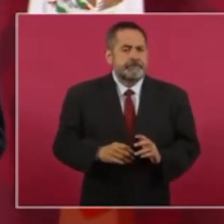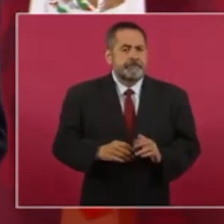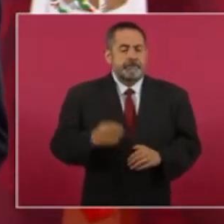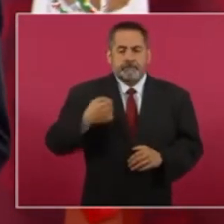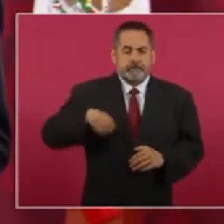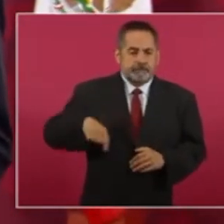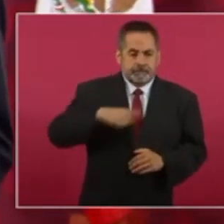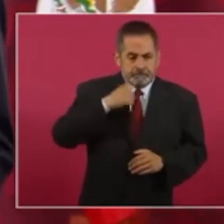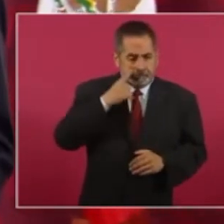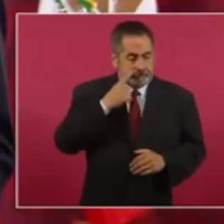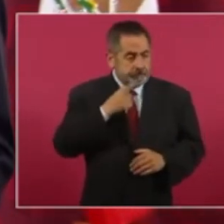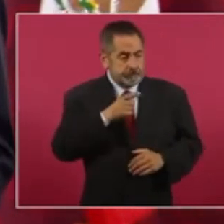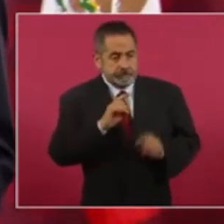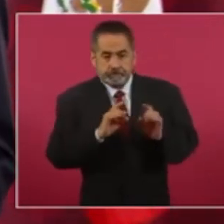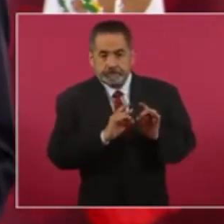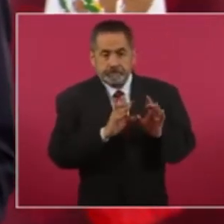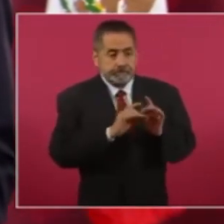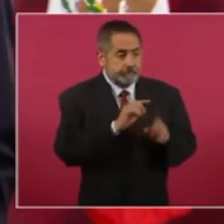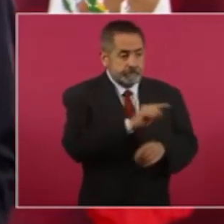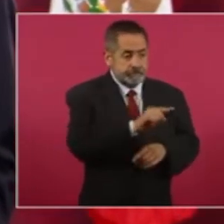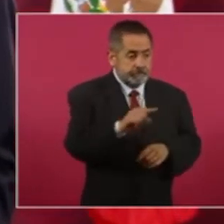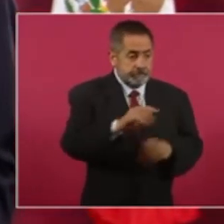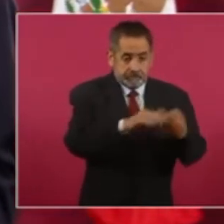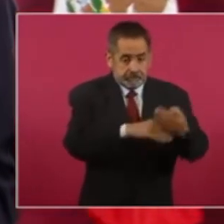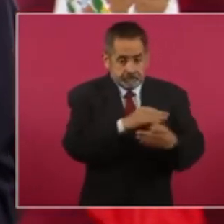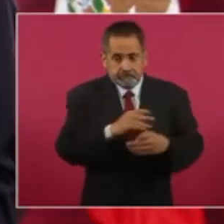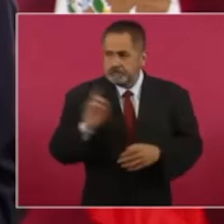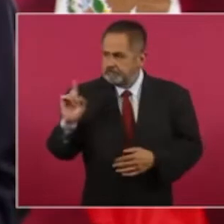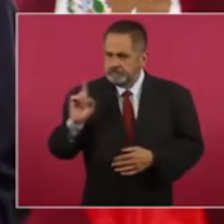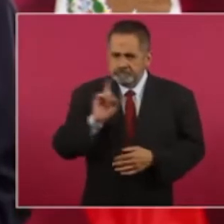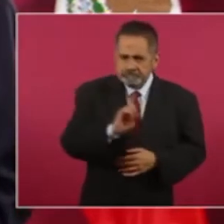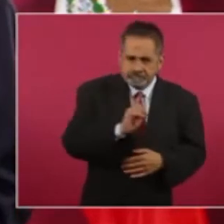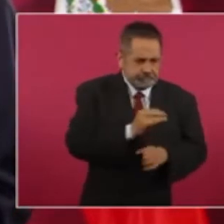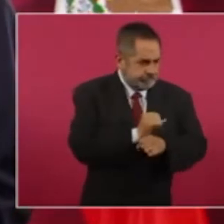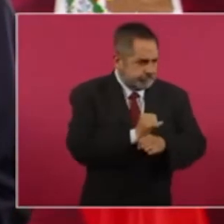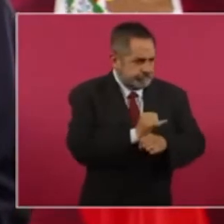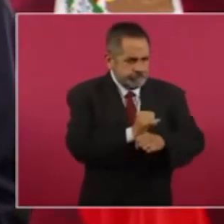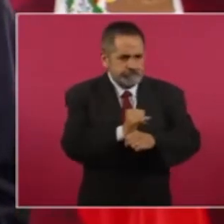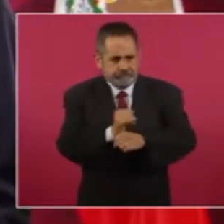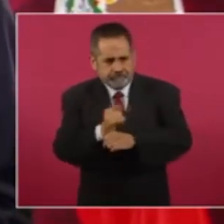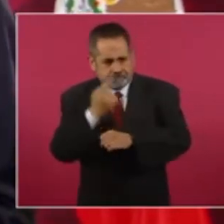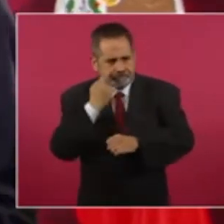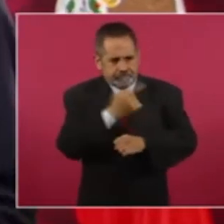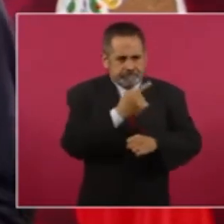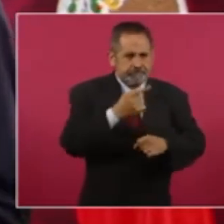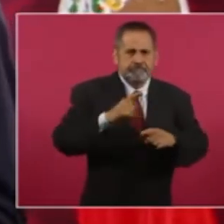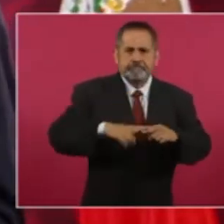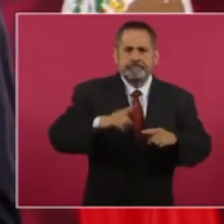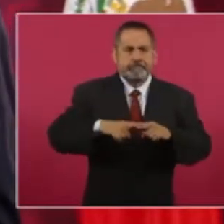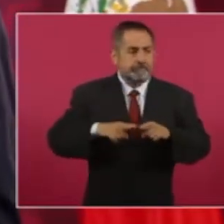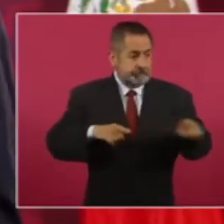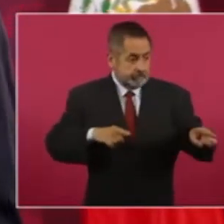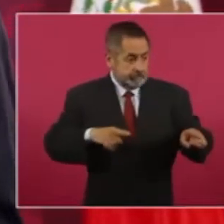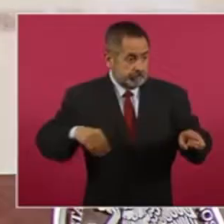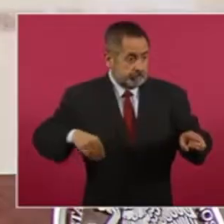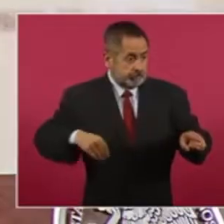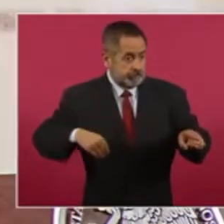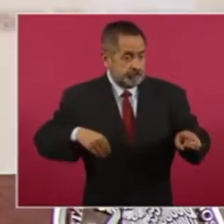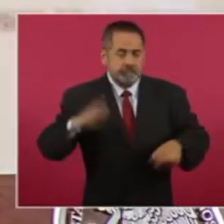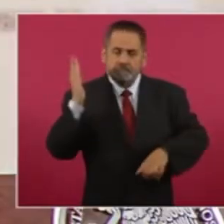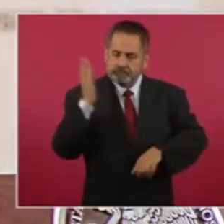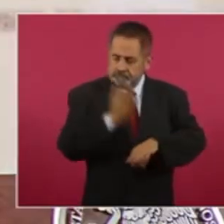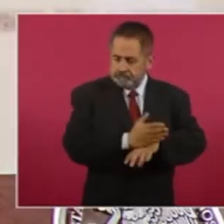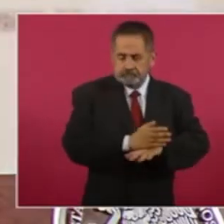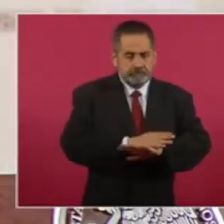atendiendo todos los casos para que se castigue a los responsables. Por eso